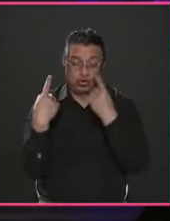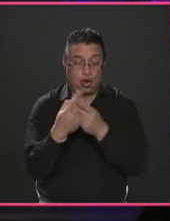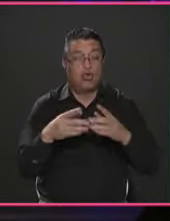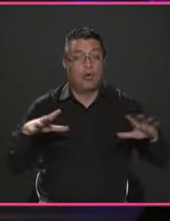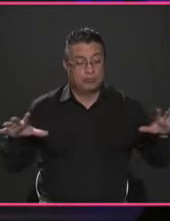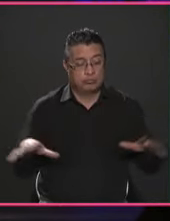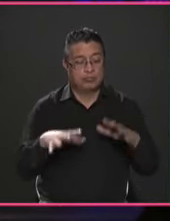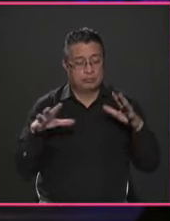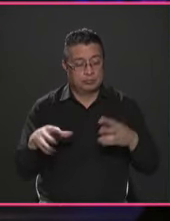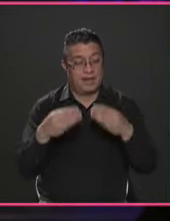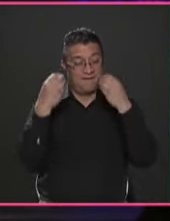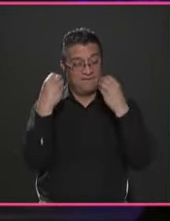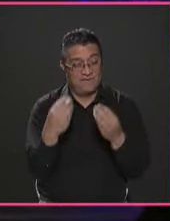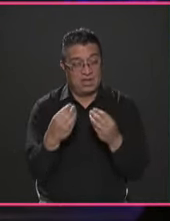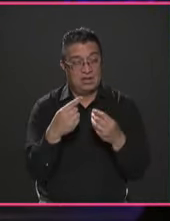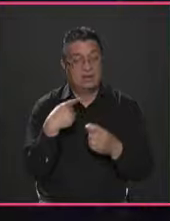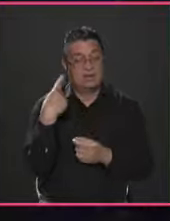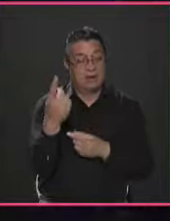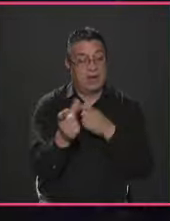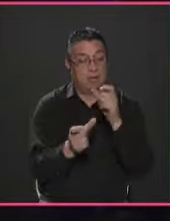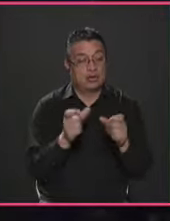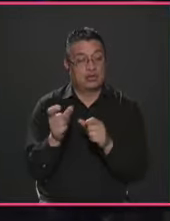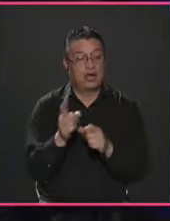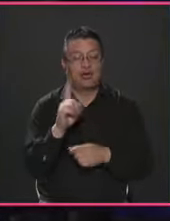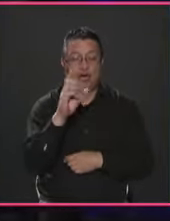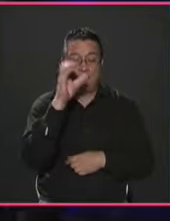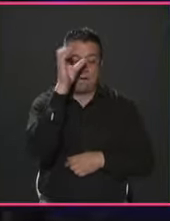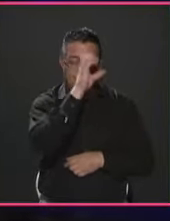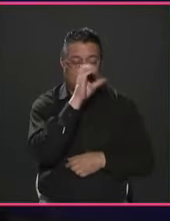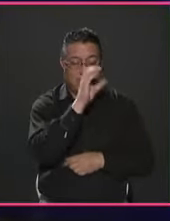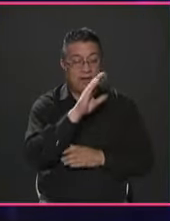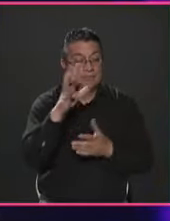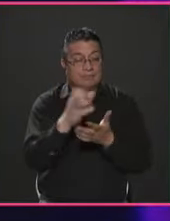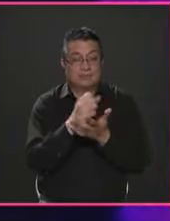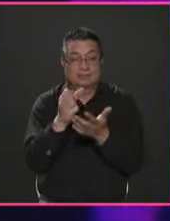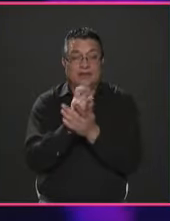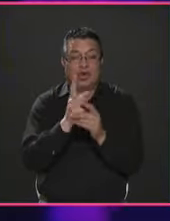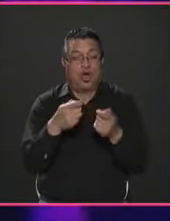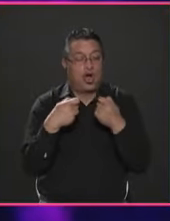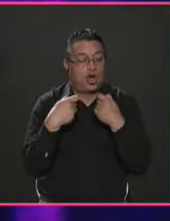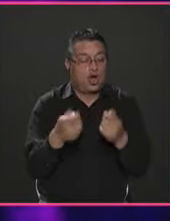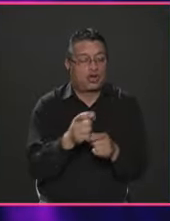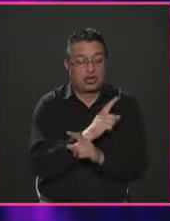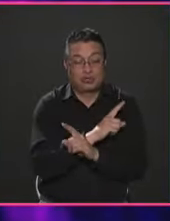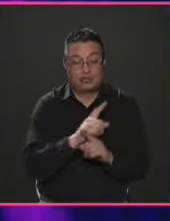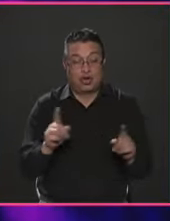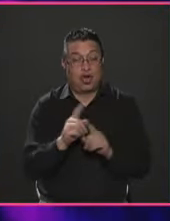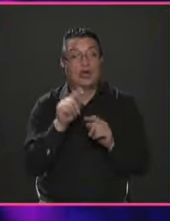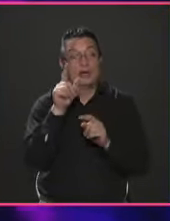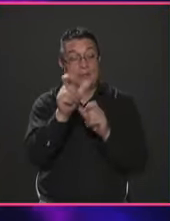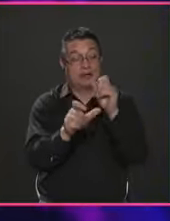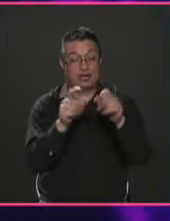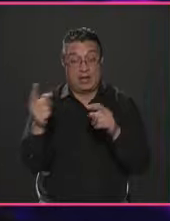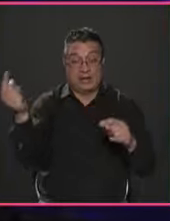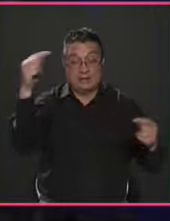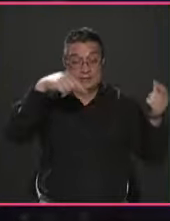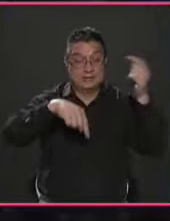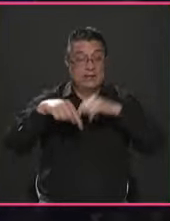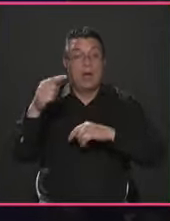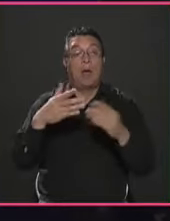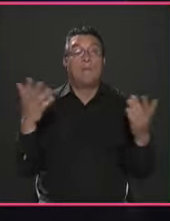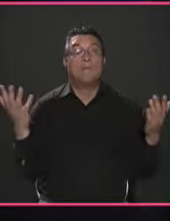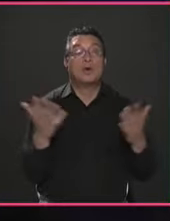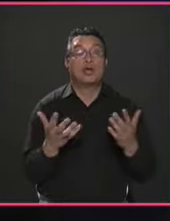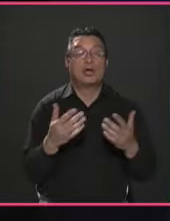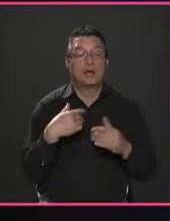a hacer el bien de otras personas su propio bien sin Buscar nada de vuelta y sin Buscar estos costos todas las personas que están aquí en esta sala están aquí porque